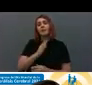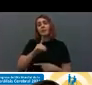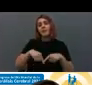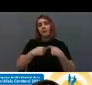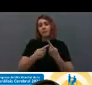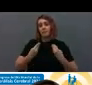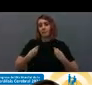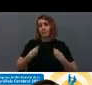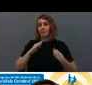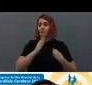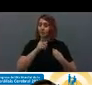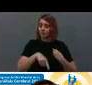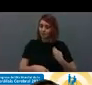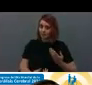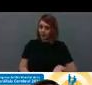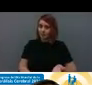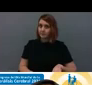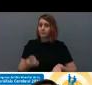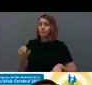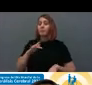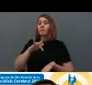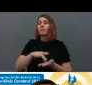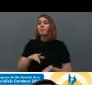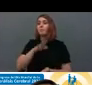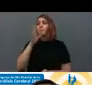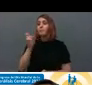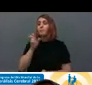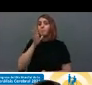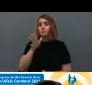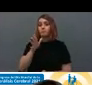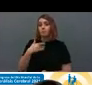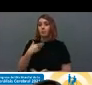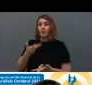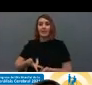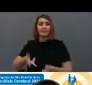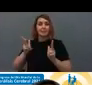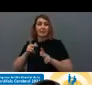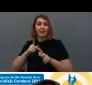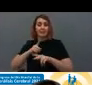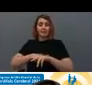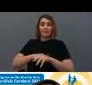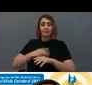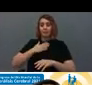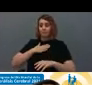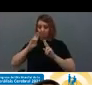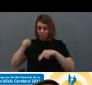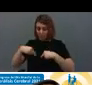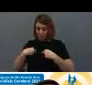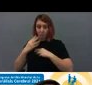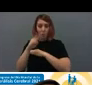vital, ¿vale? Que esto deviene precisamente en tener disponibilidad o no de tiempo propio o de